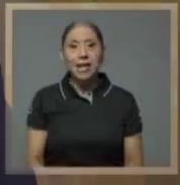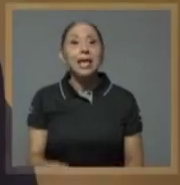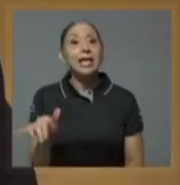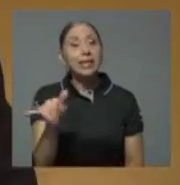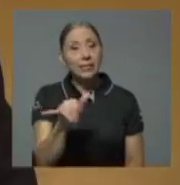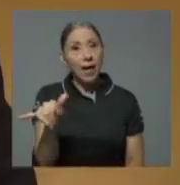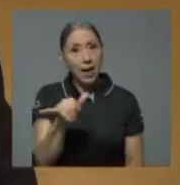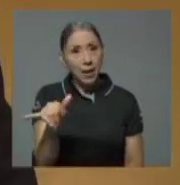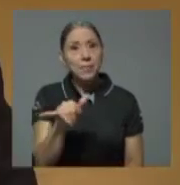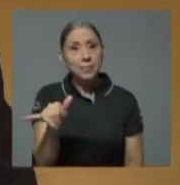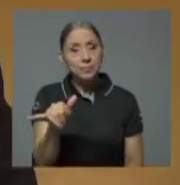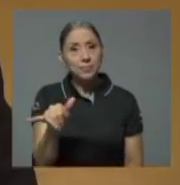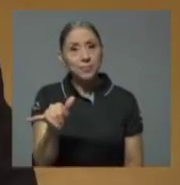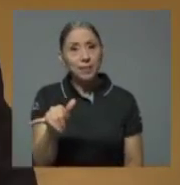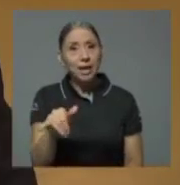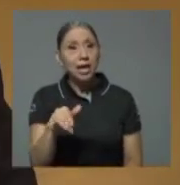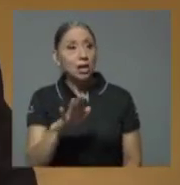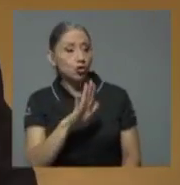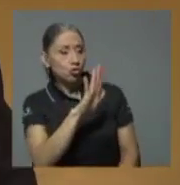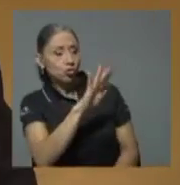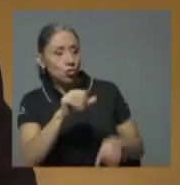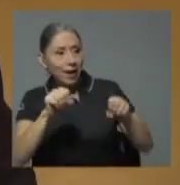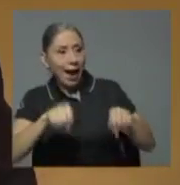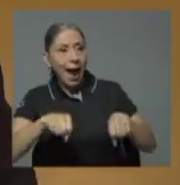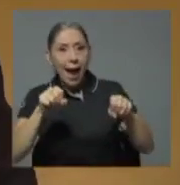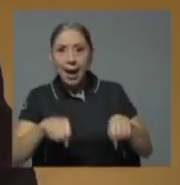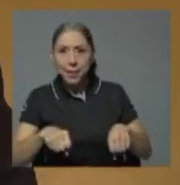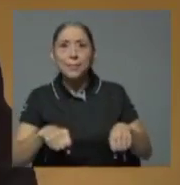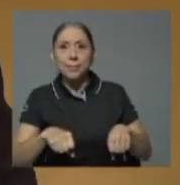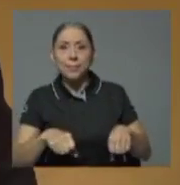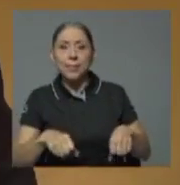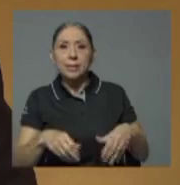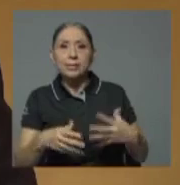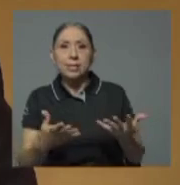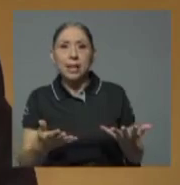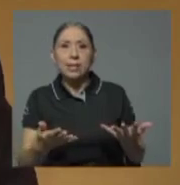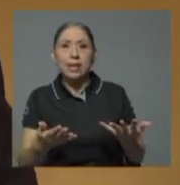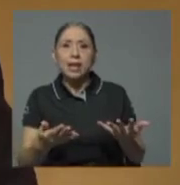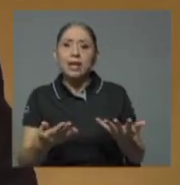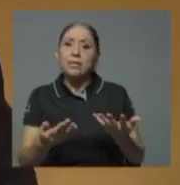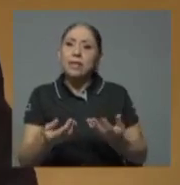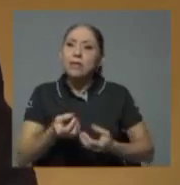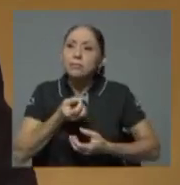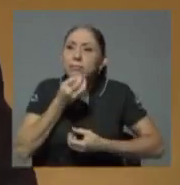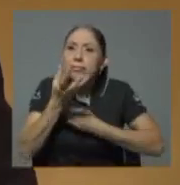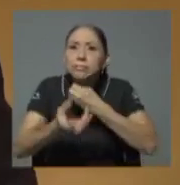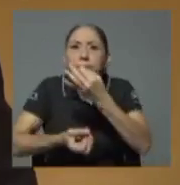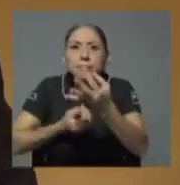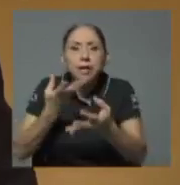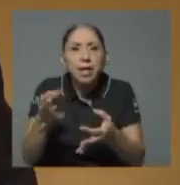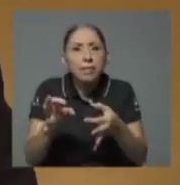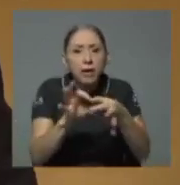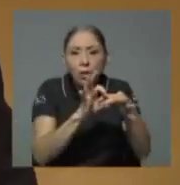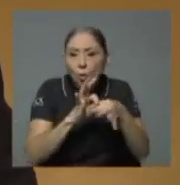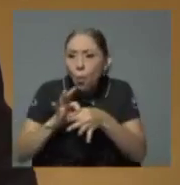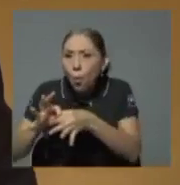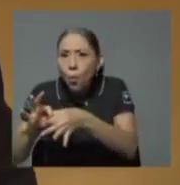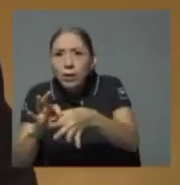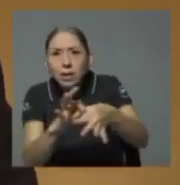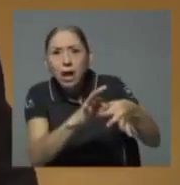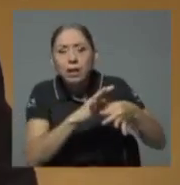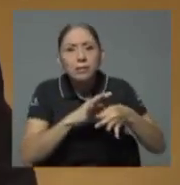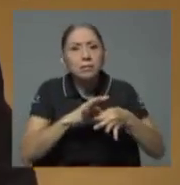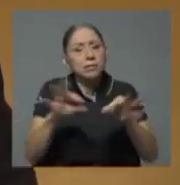también esa capacidad suya de disponer, de coordinar, me parece valiosísima, de manera